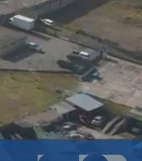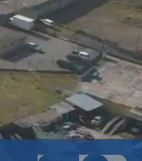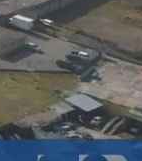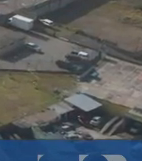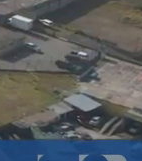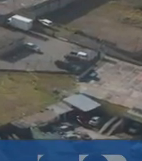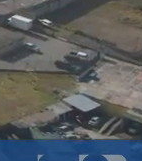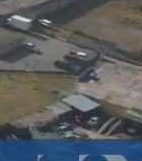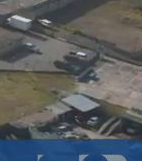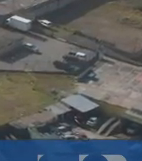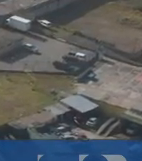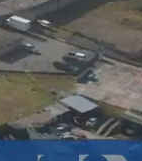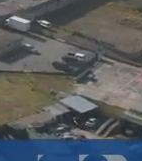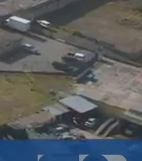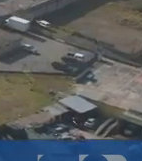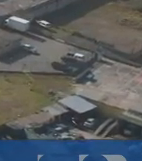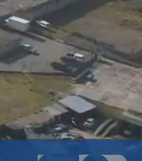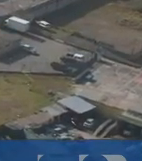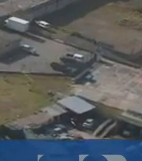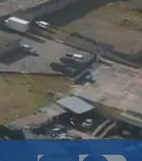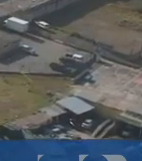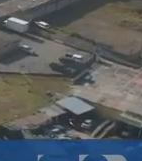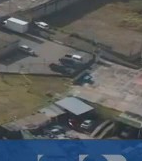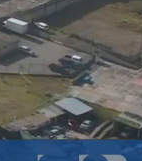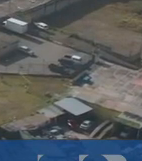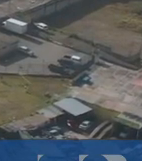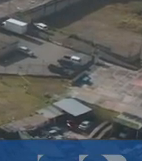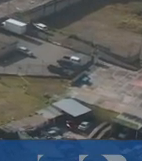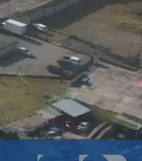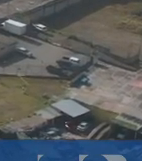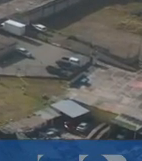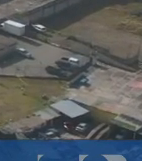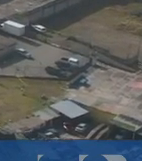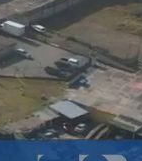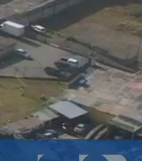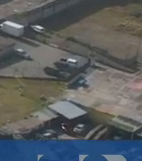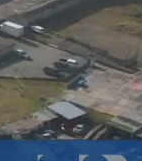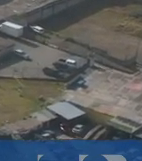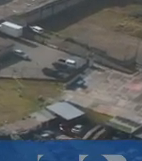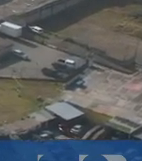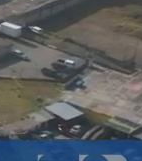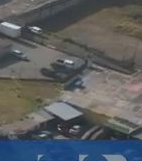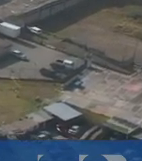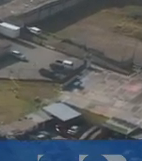de 10 grados centígrados con esta bella imagen te digo Hola marisabel cómo estás Hola